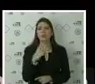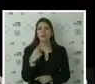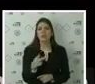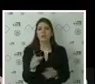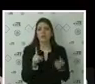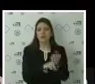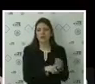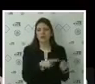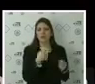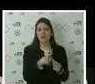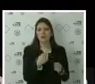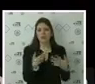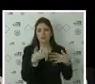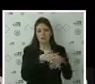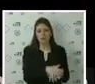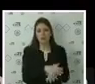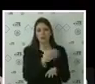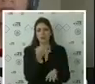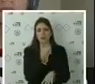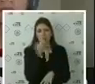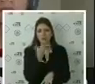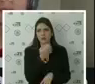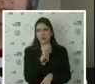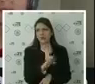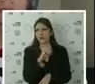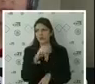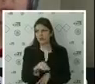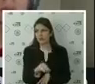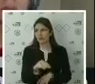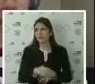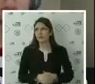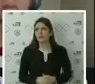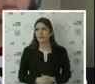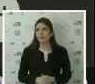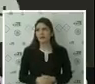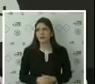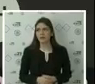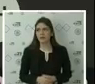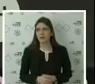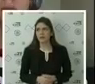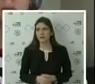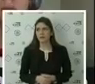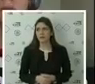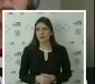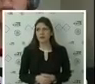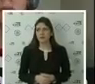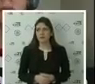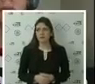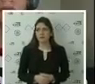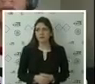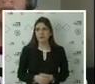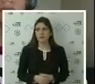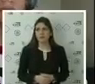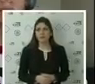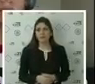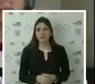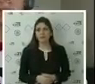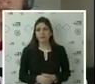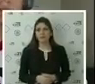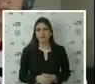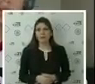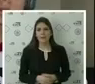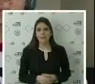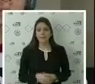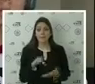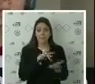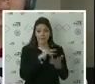Mexicano de Integración Educativa, CEMIE. Adelante, Zoe. Muchas gracias y buenos